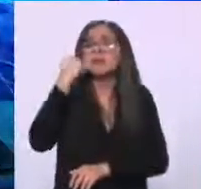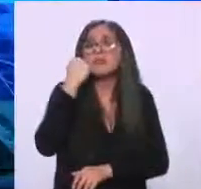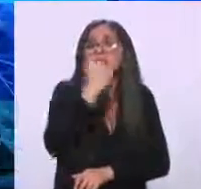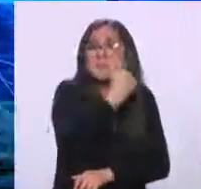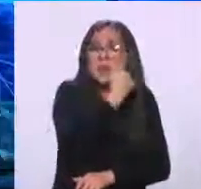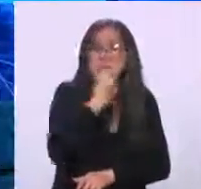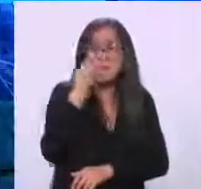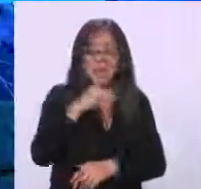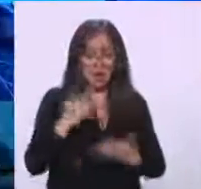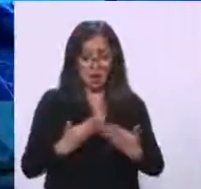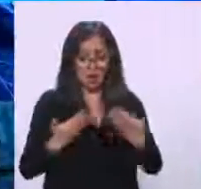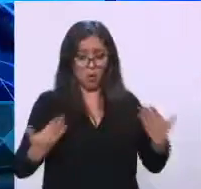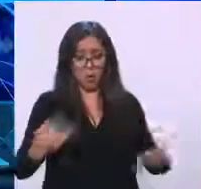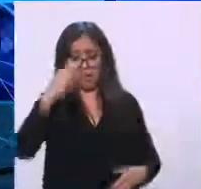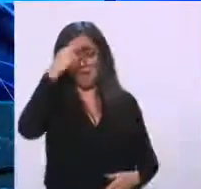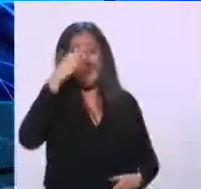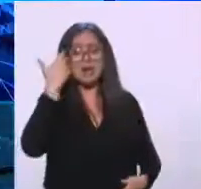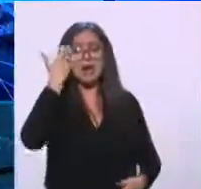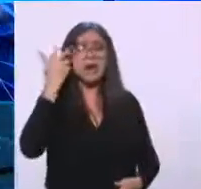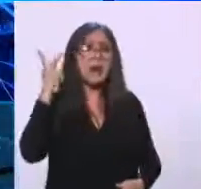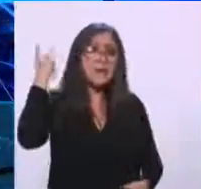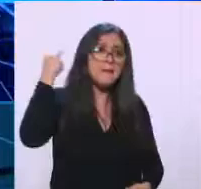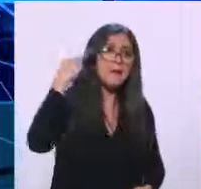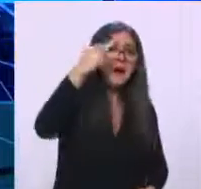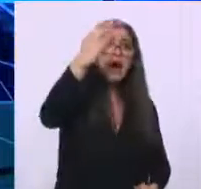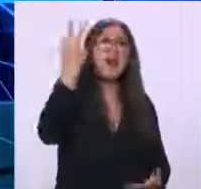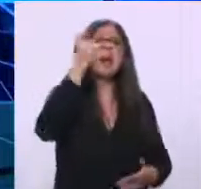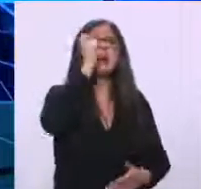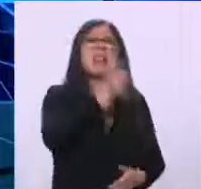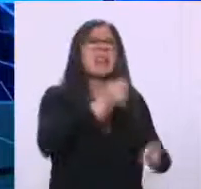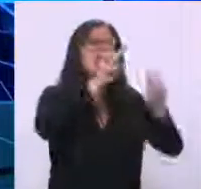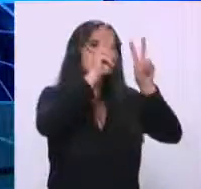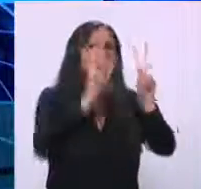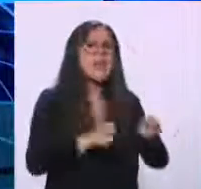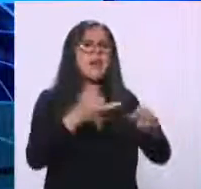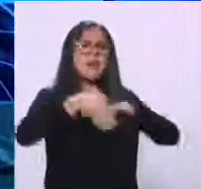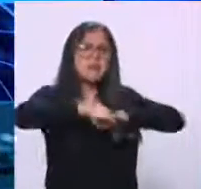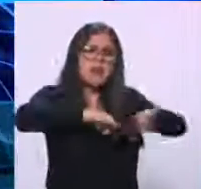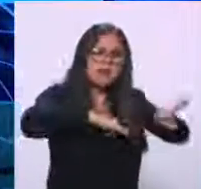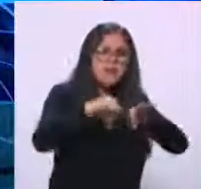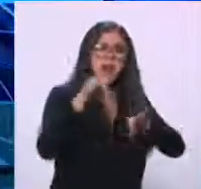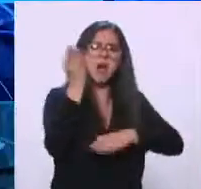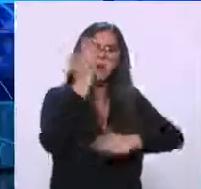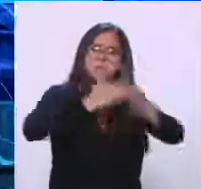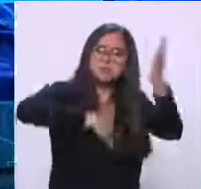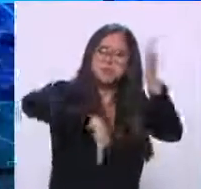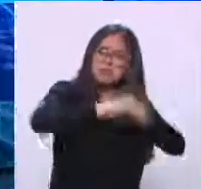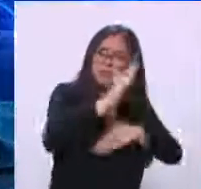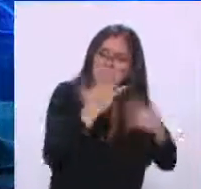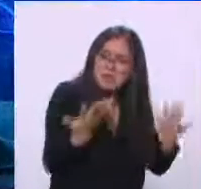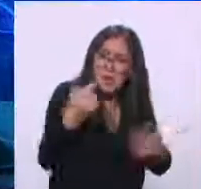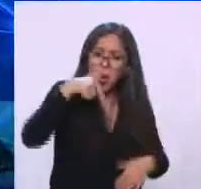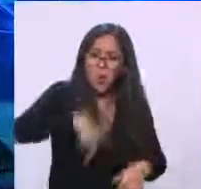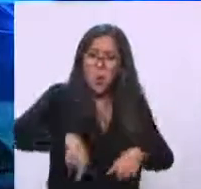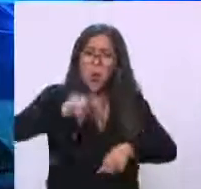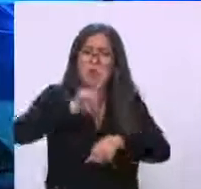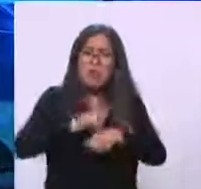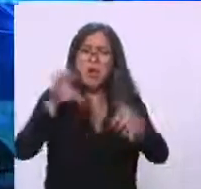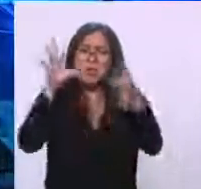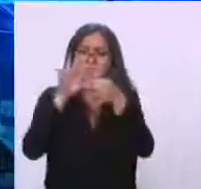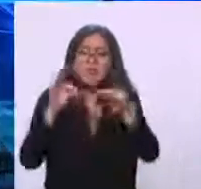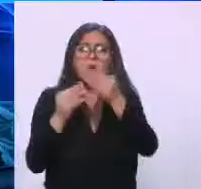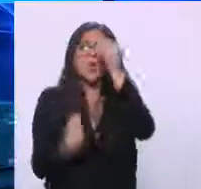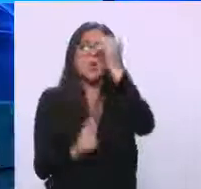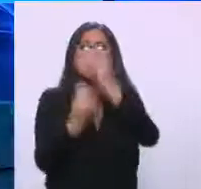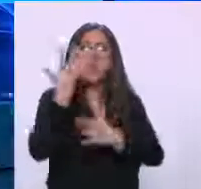era la economía, los empleos, la productividad, el hecho de que en esta cena se habló hoy de muchas nuevas inversiones